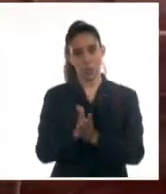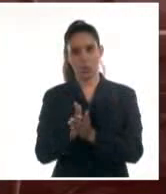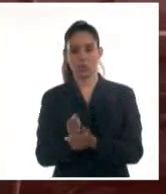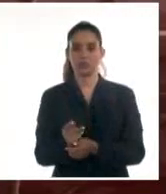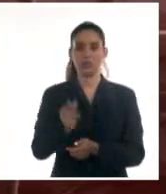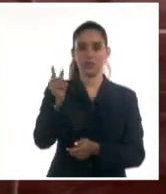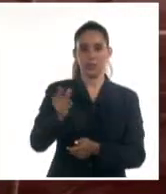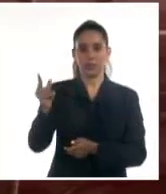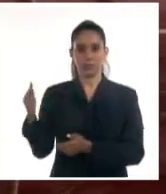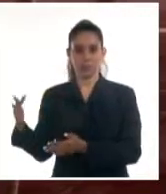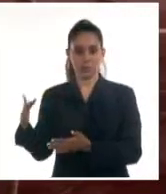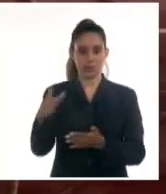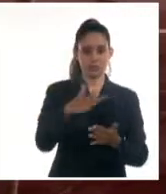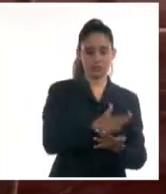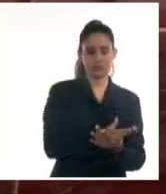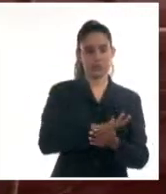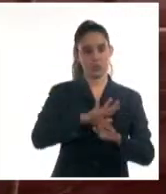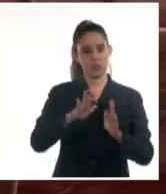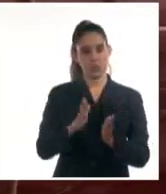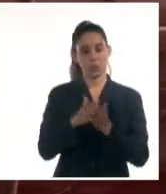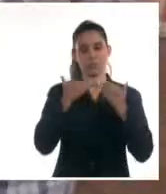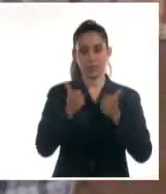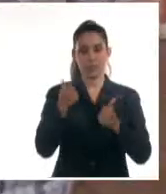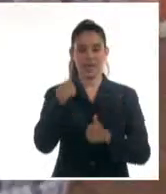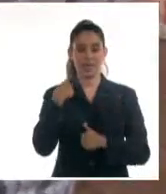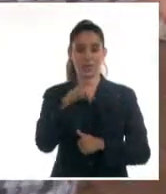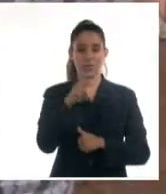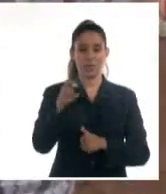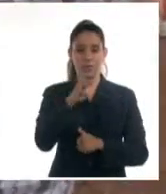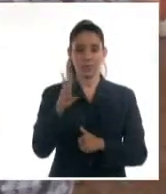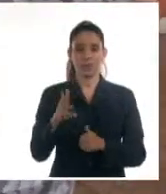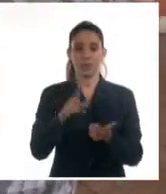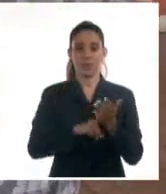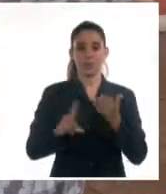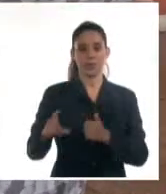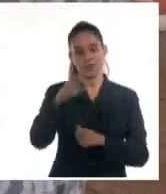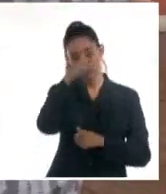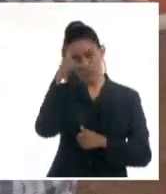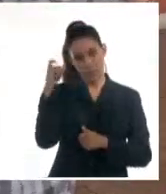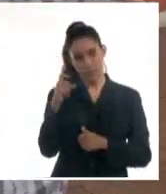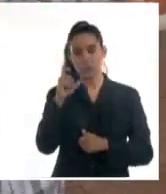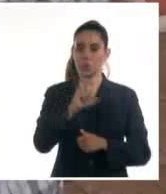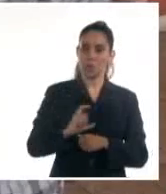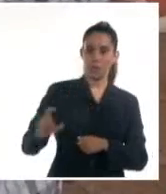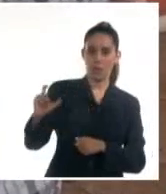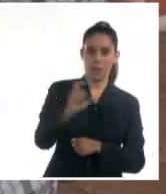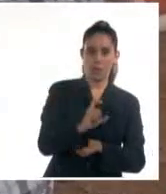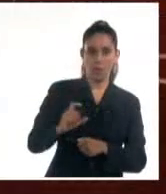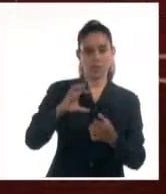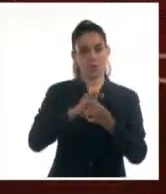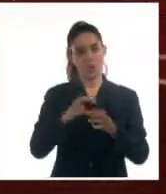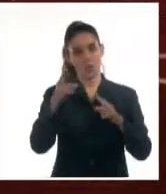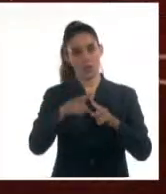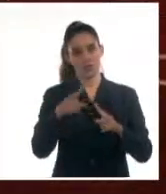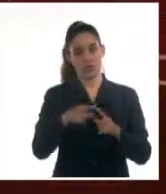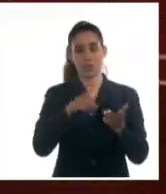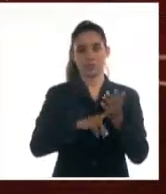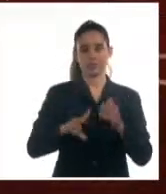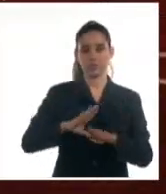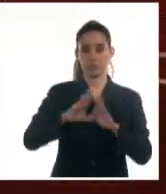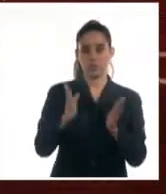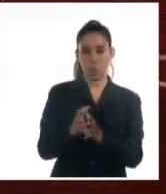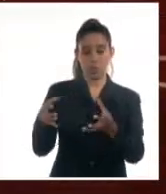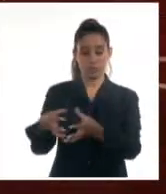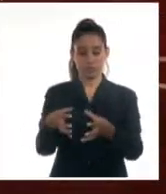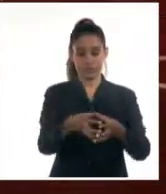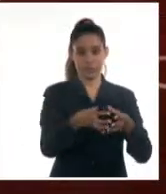El pasado Playa Girón se efectuó en el 2022 con dominio de Camagüey, Guantánamo y Santi Spíritus en ese orden. Por ello, estos equipos serán los más